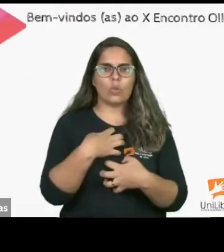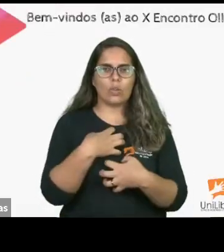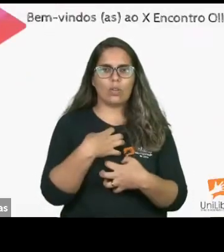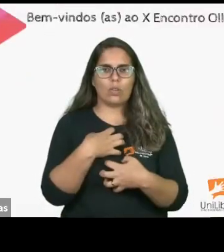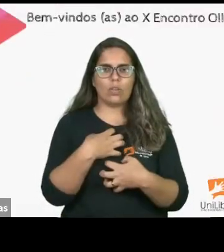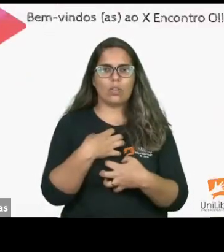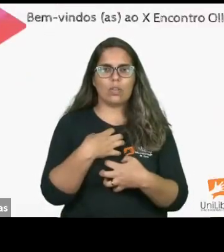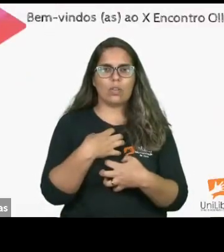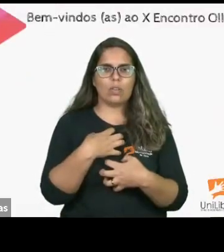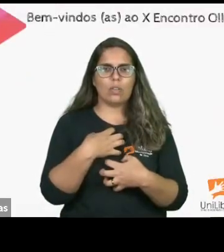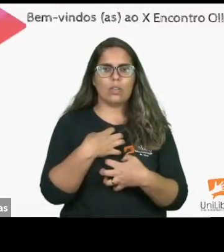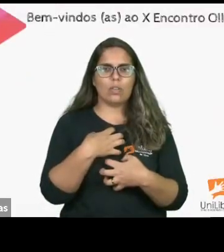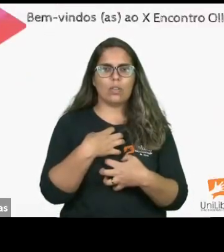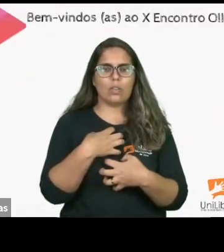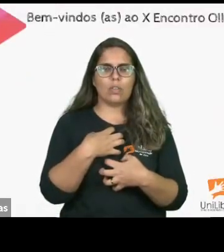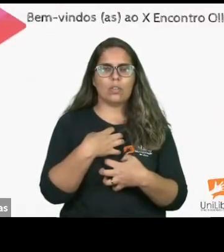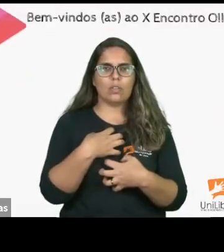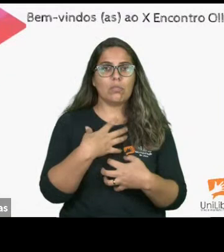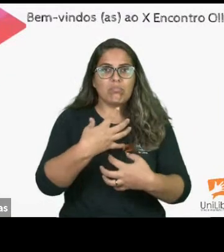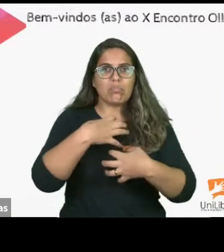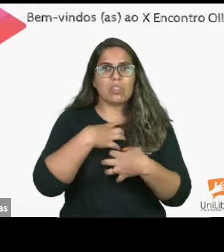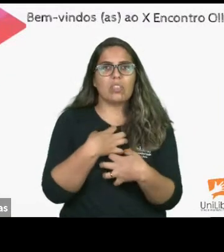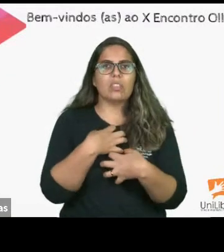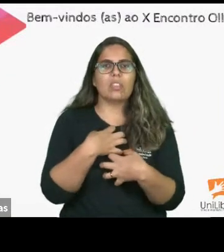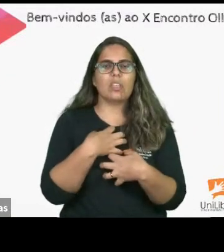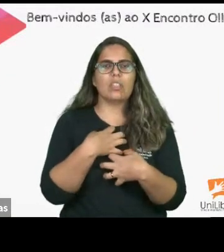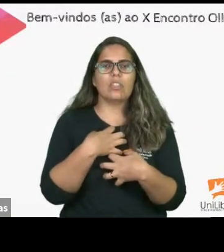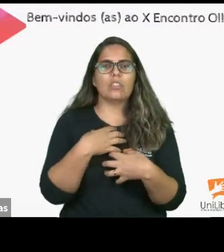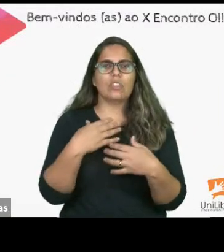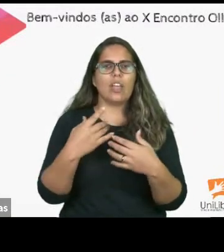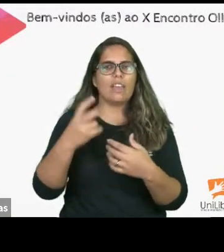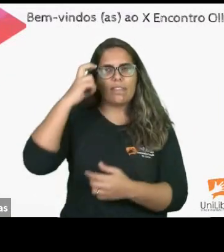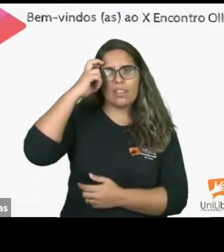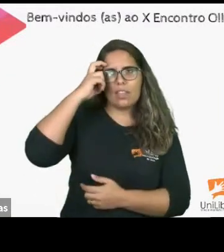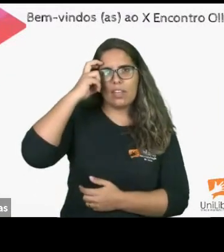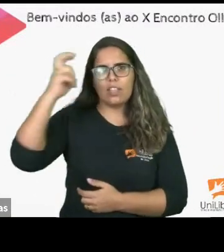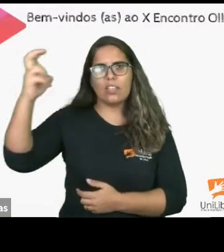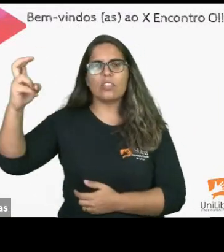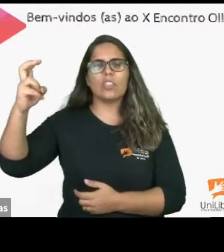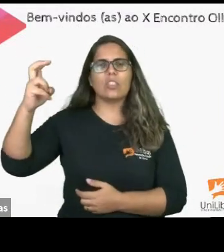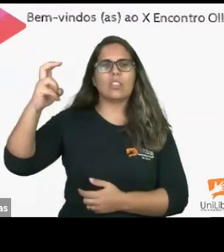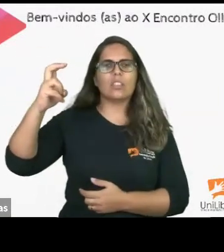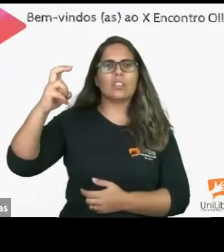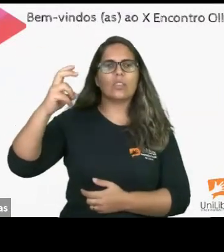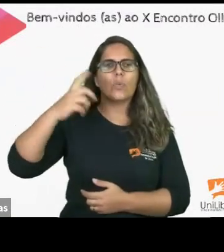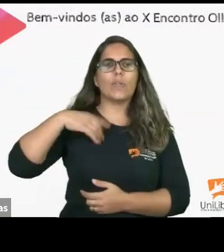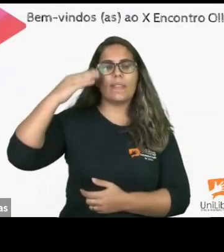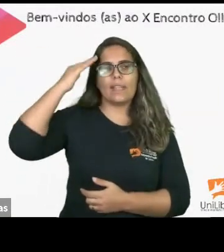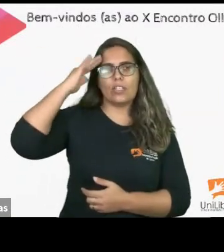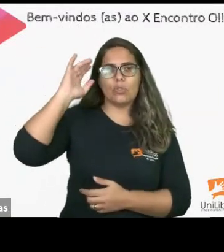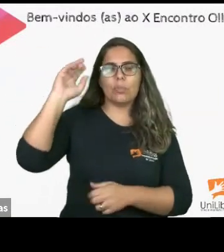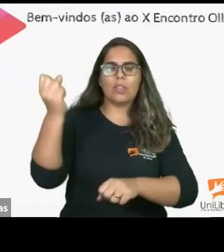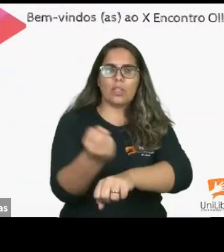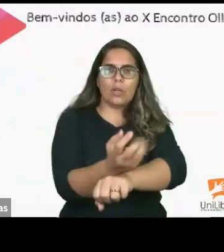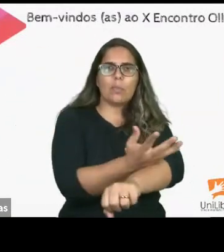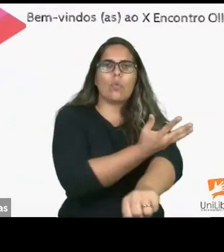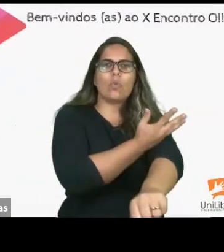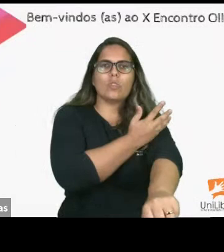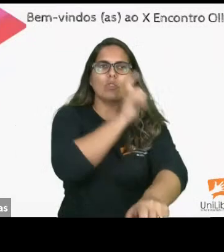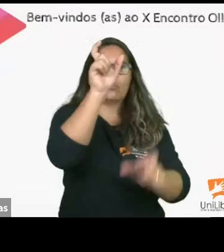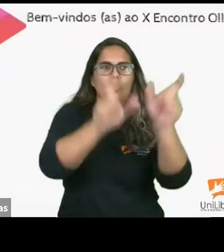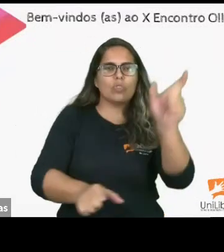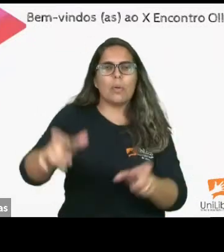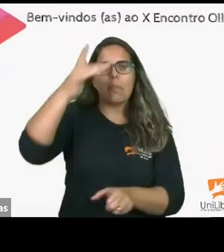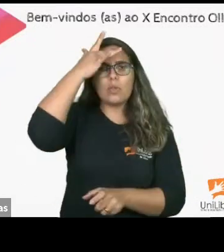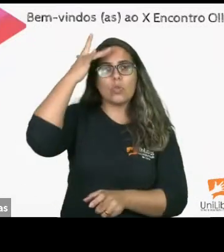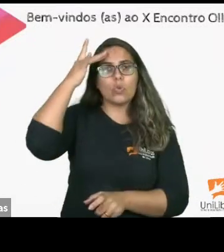digamos, muy de cerca a la inteligencia y a la al entendimiento y a la emoción de la gente, porque la